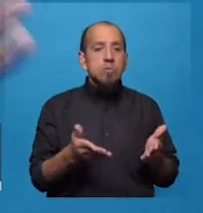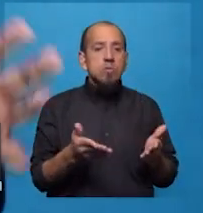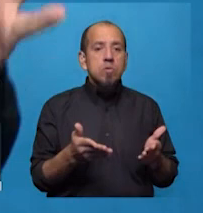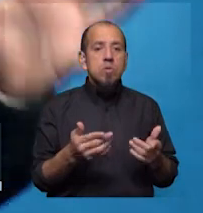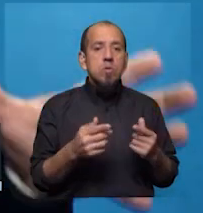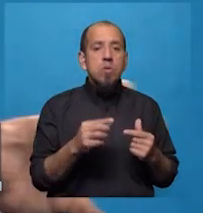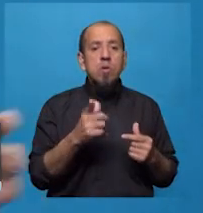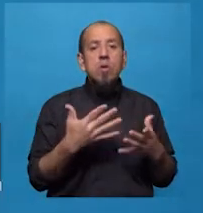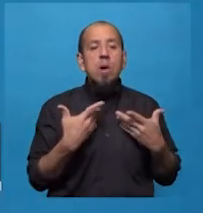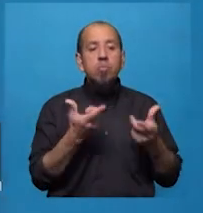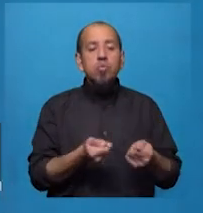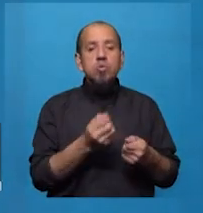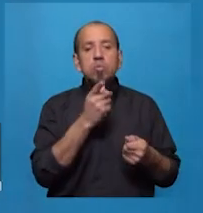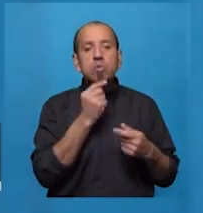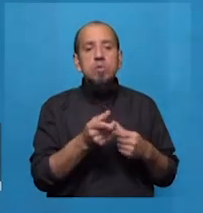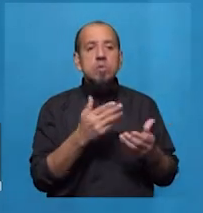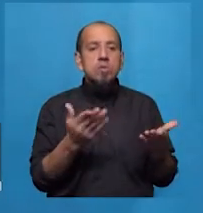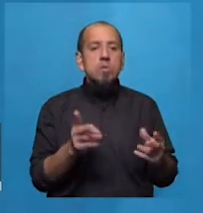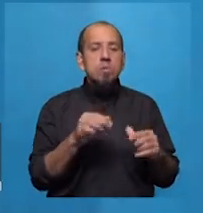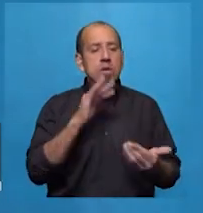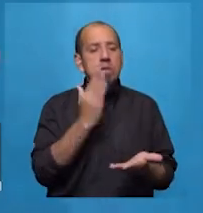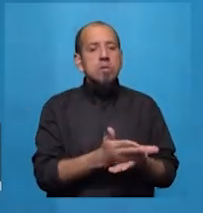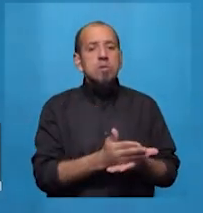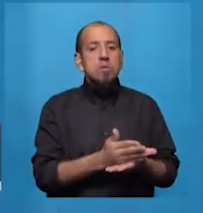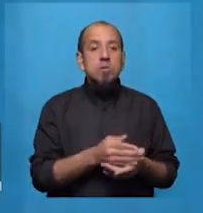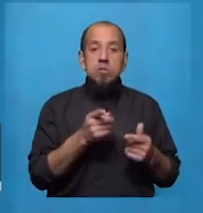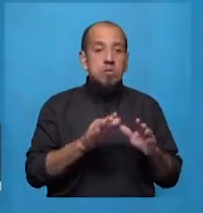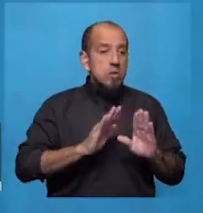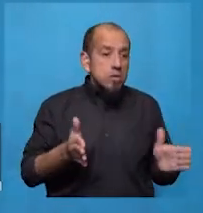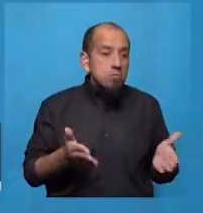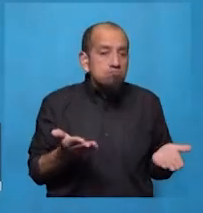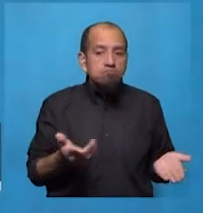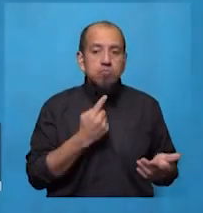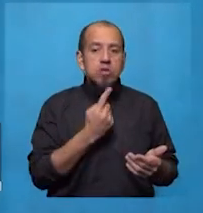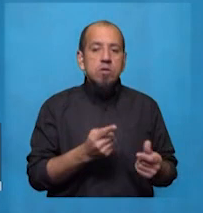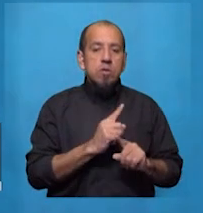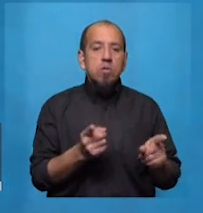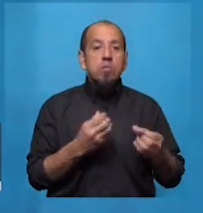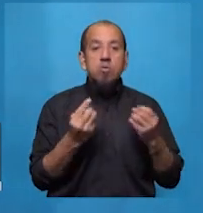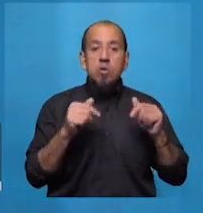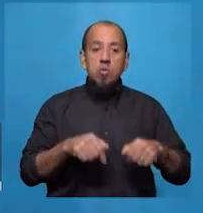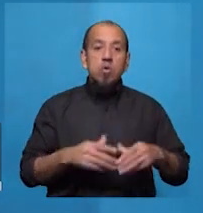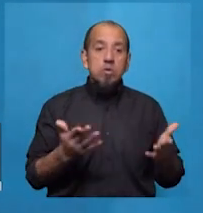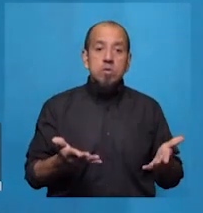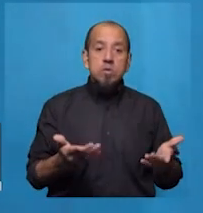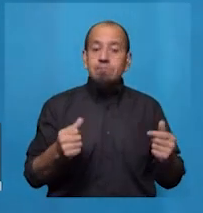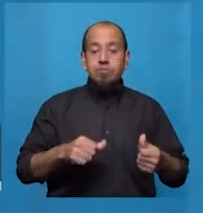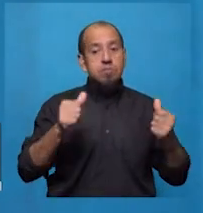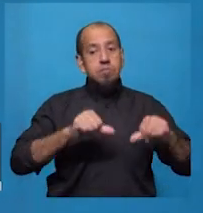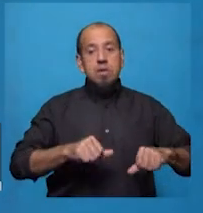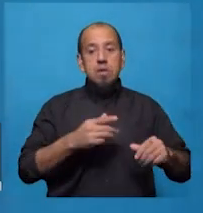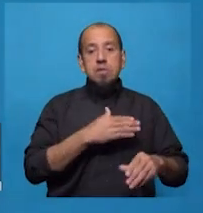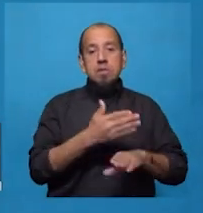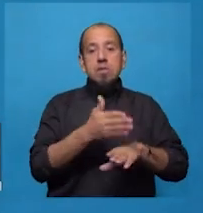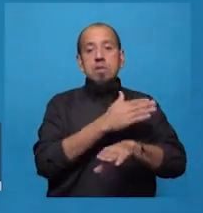el apoyo a la policía al endurecimiento de penas significa que ese plan no dio resultado porque la situación en la que estamos hoy es peor que la que estábamos en el